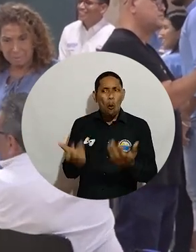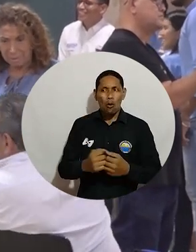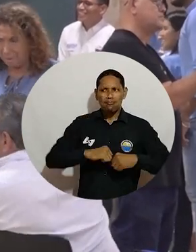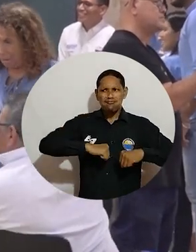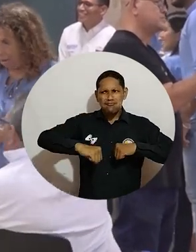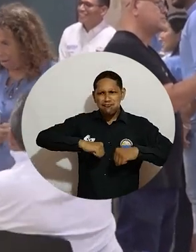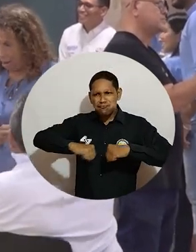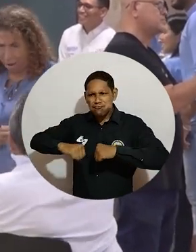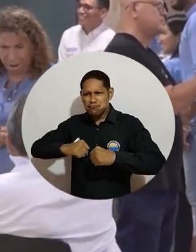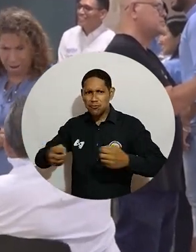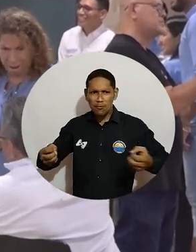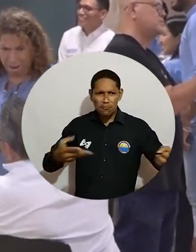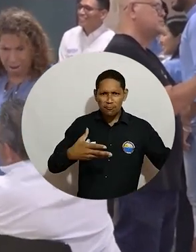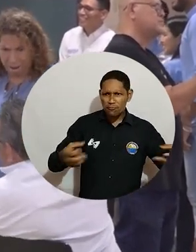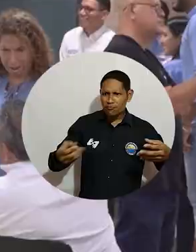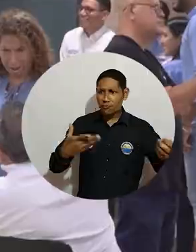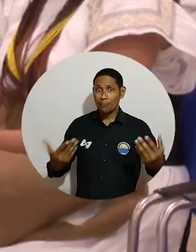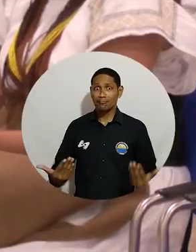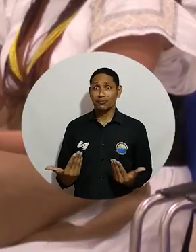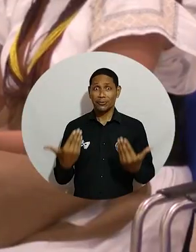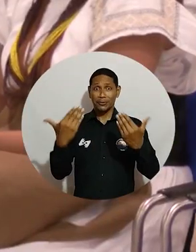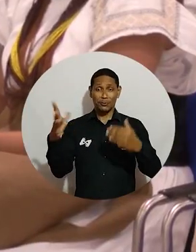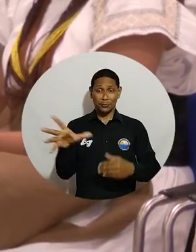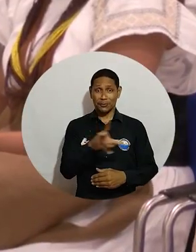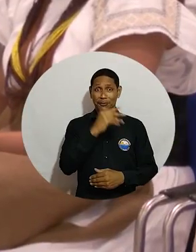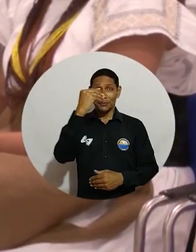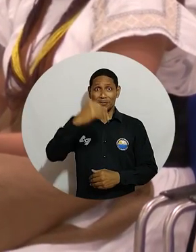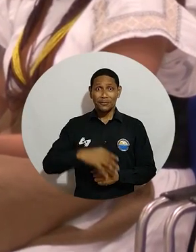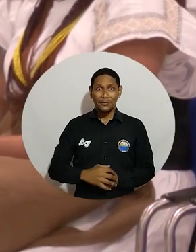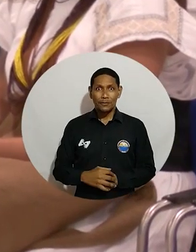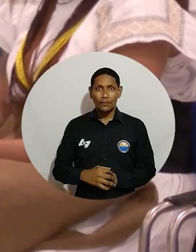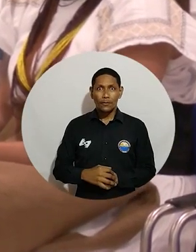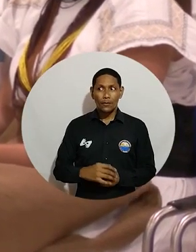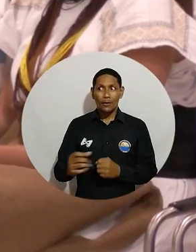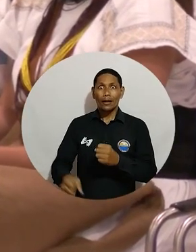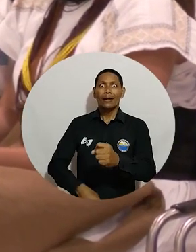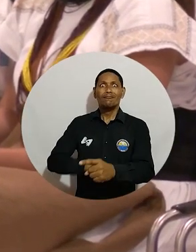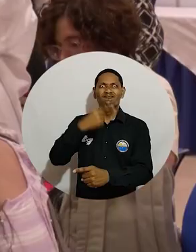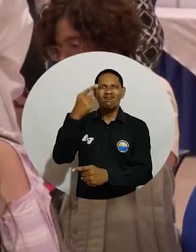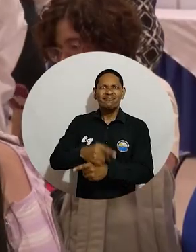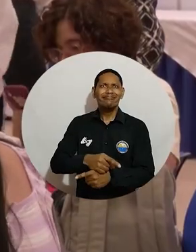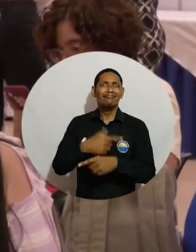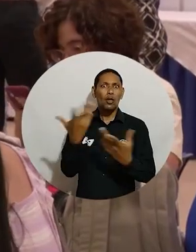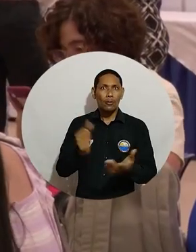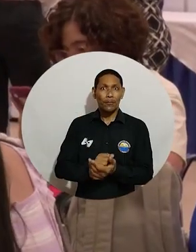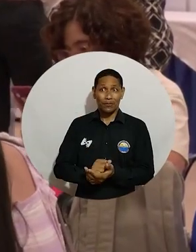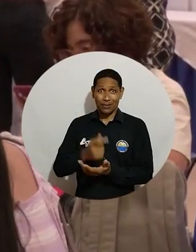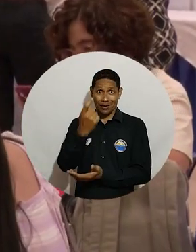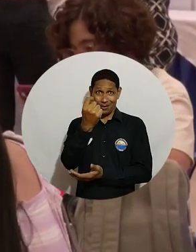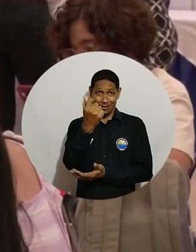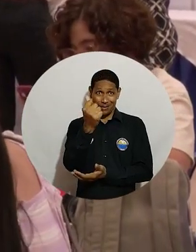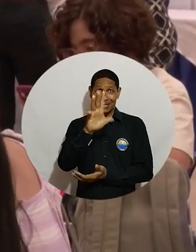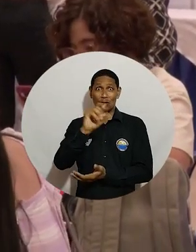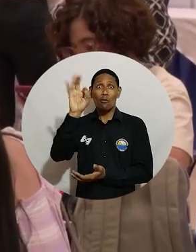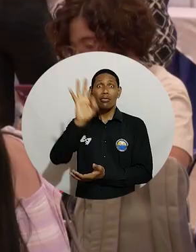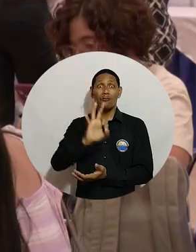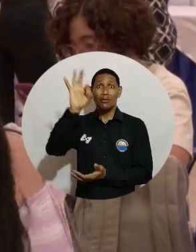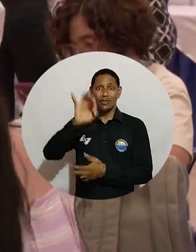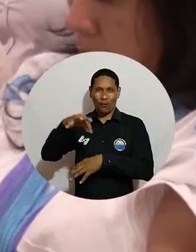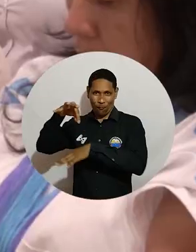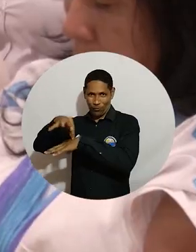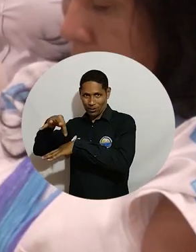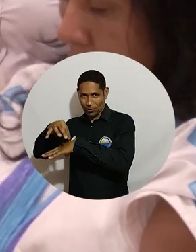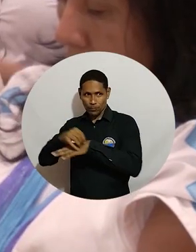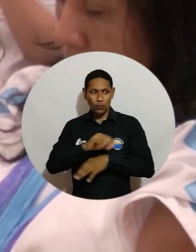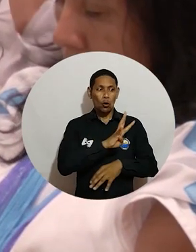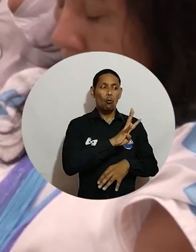manera de hacer las cosas que para todos es muy efectiva. El beneficio se hace realidad con el aporte del 50% de la